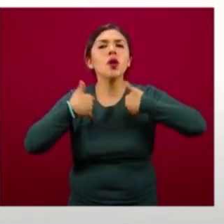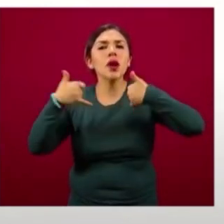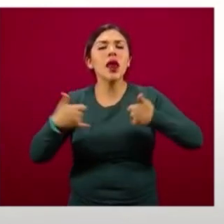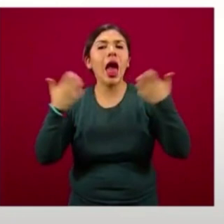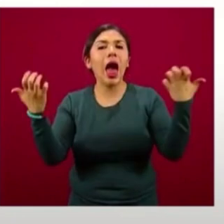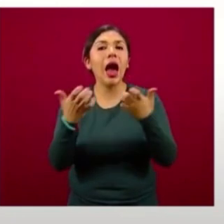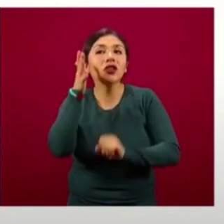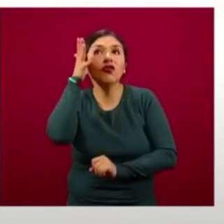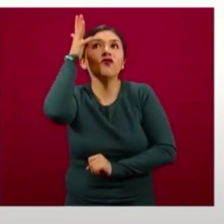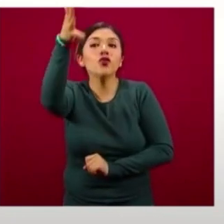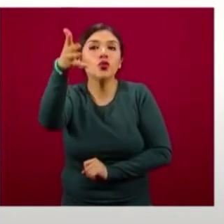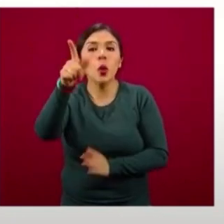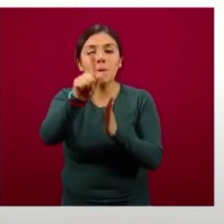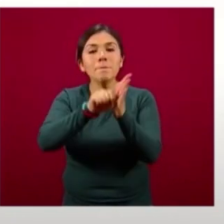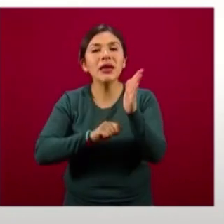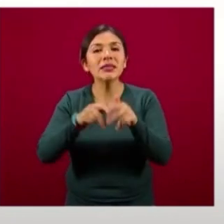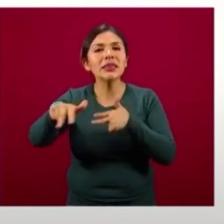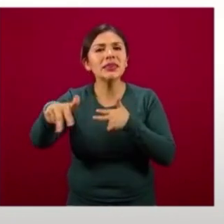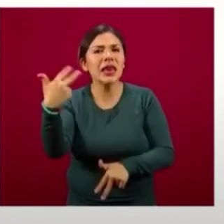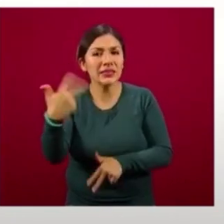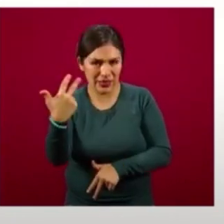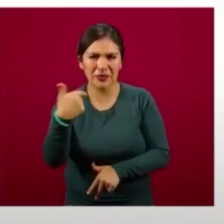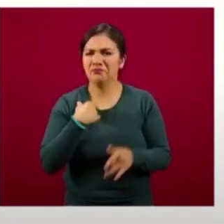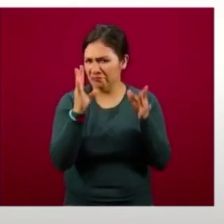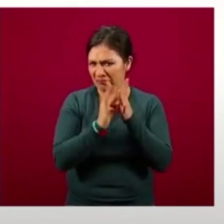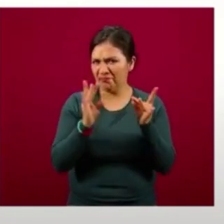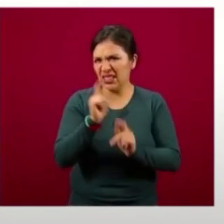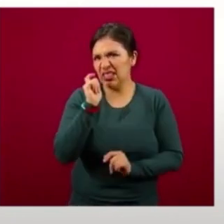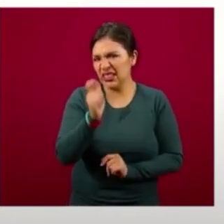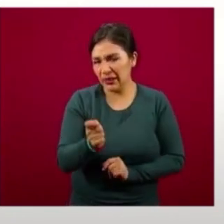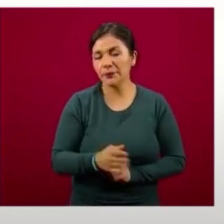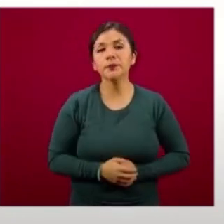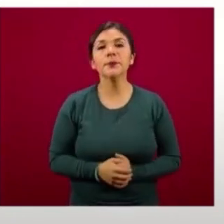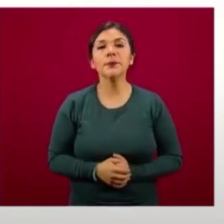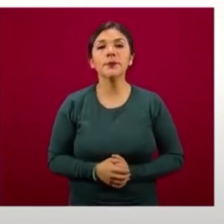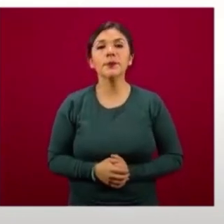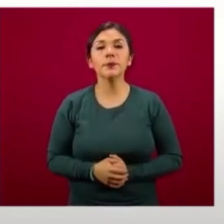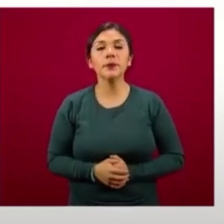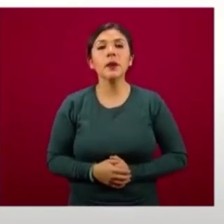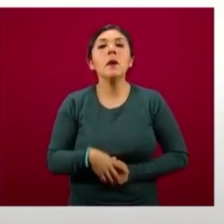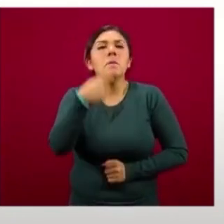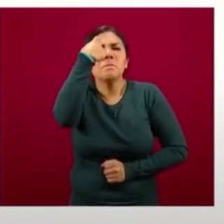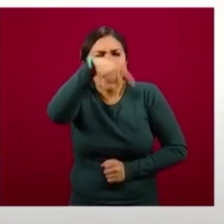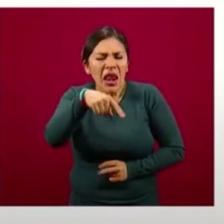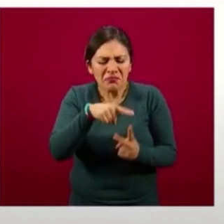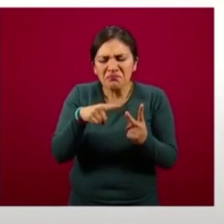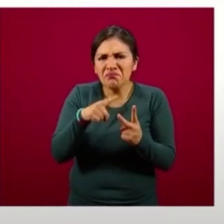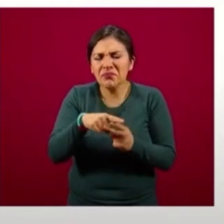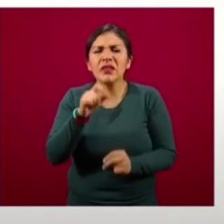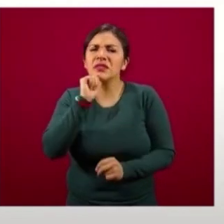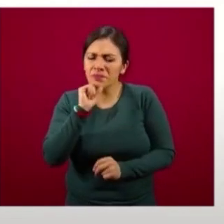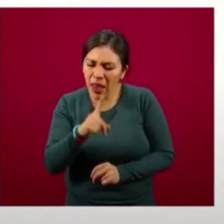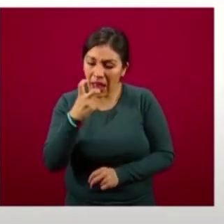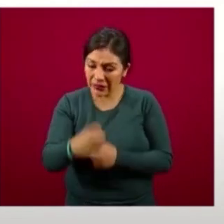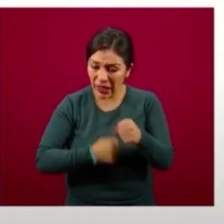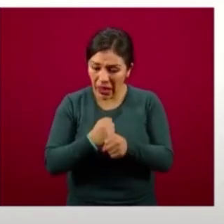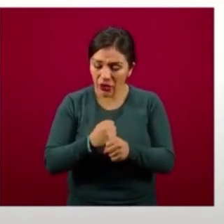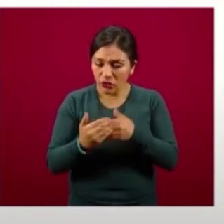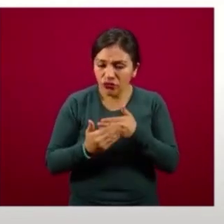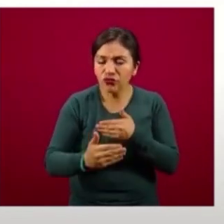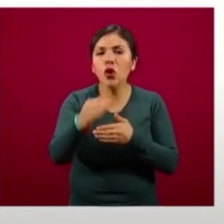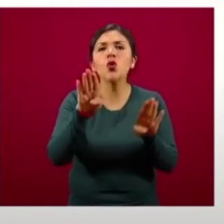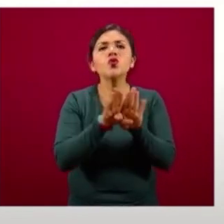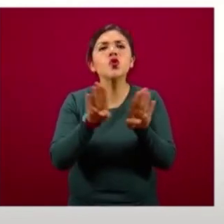que ahorita se los vamos a platicar y lo que tenemos como objetivo este año también es cómo fortalecemos las